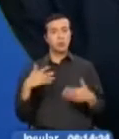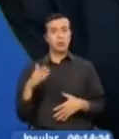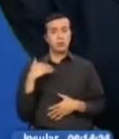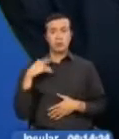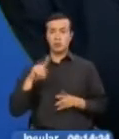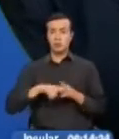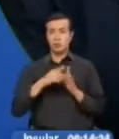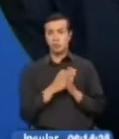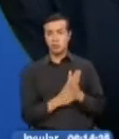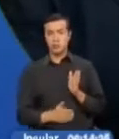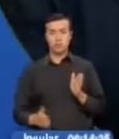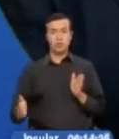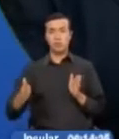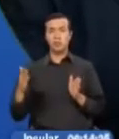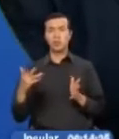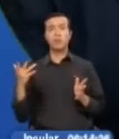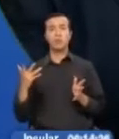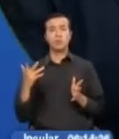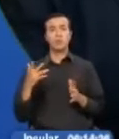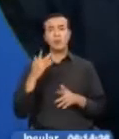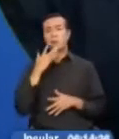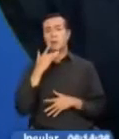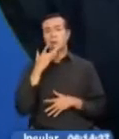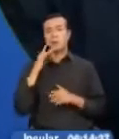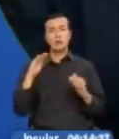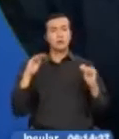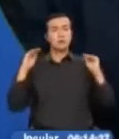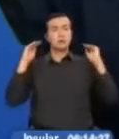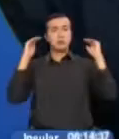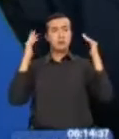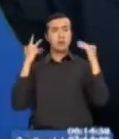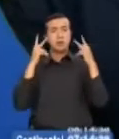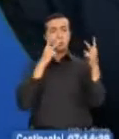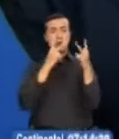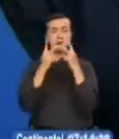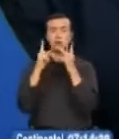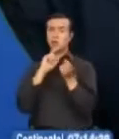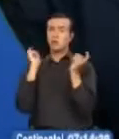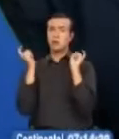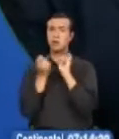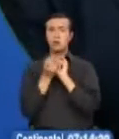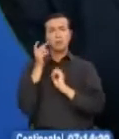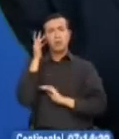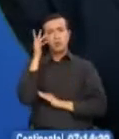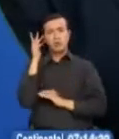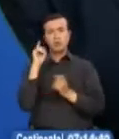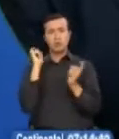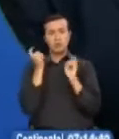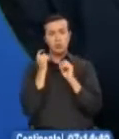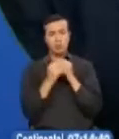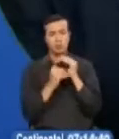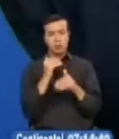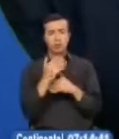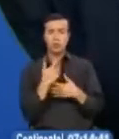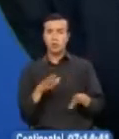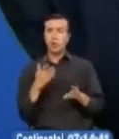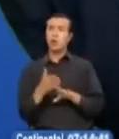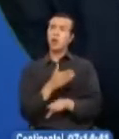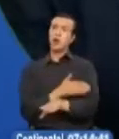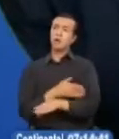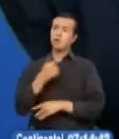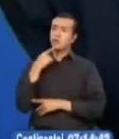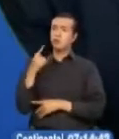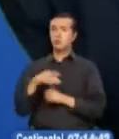desde el inicio de esta subasta una preferencia y hemos podido ver un cambio en el discurso a lo largo de este proceso no en su momento se dijo